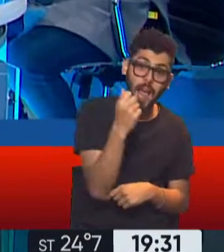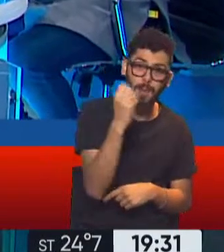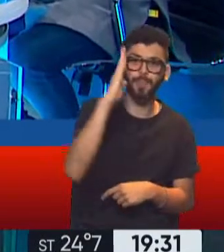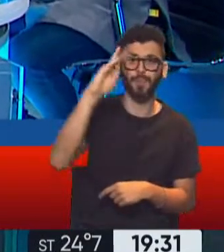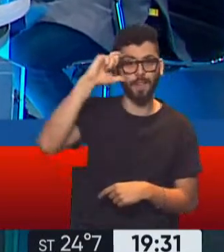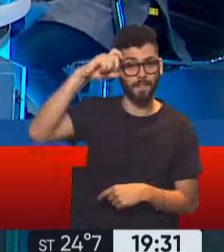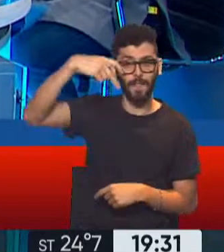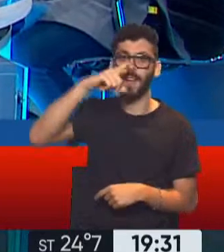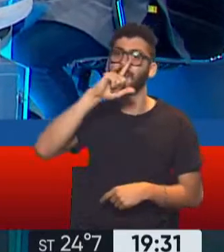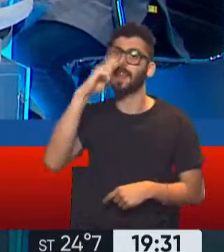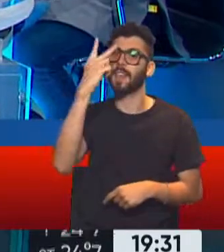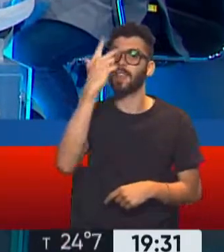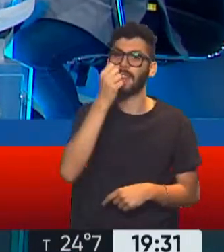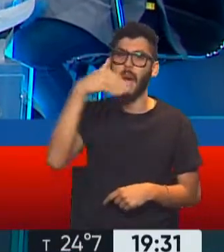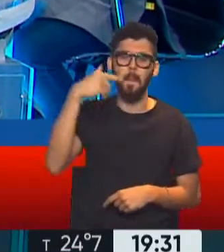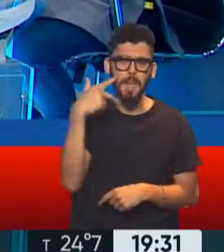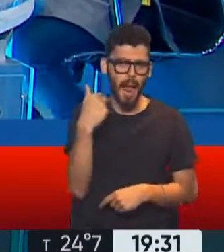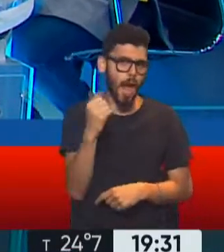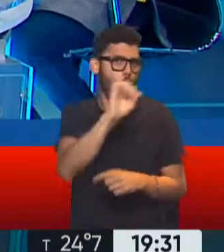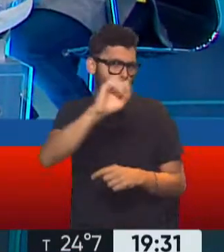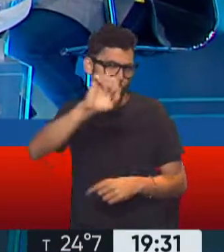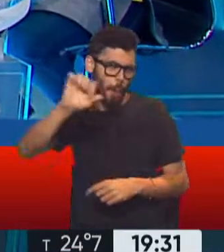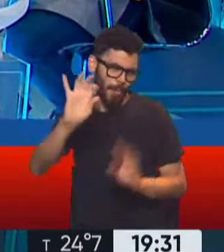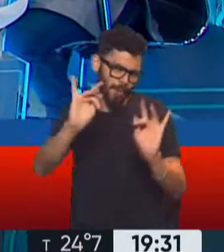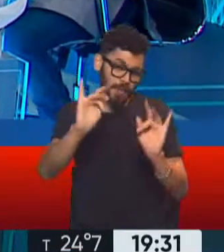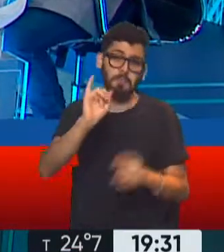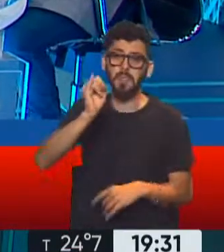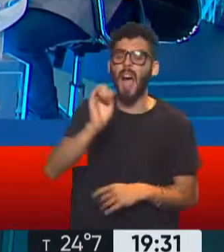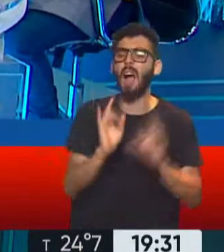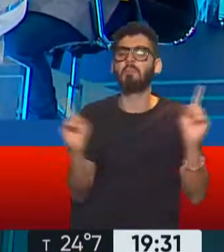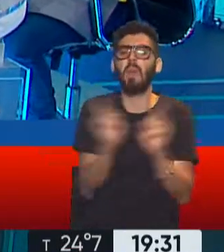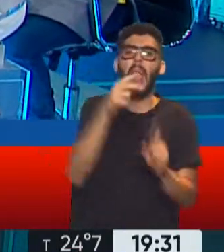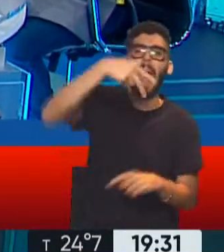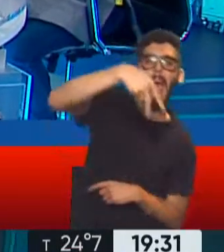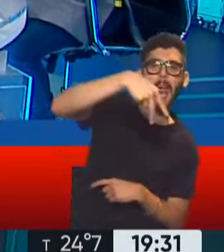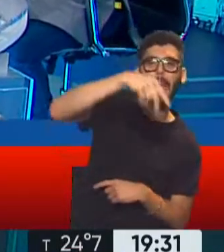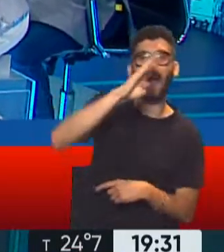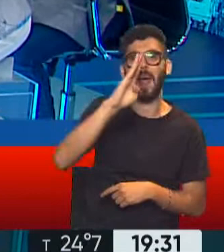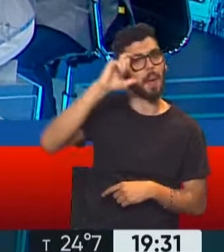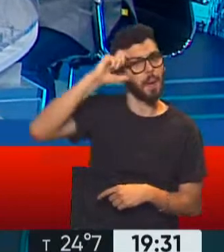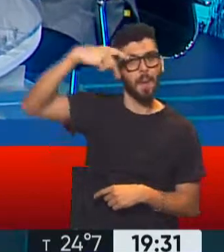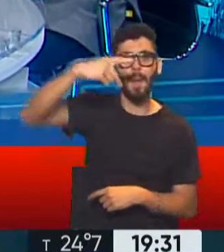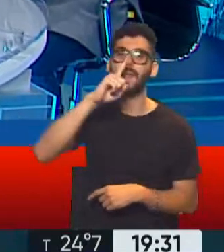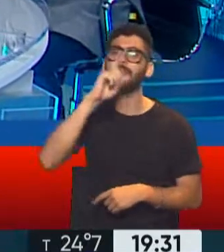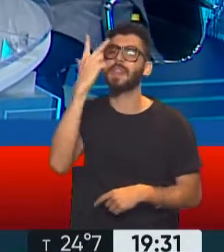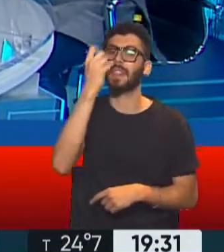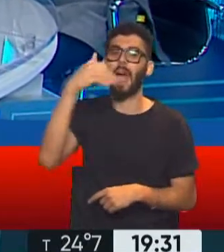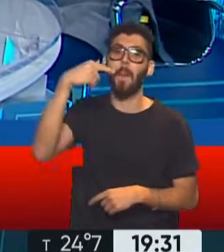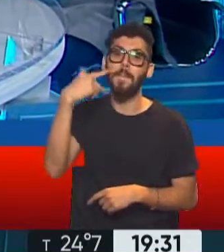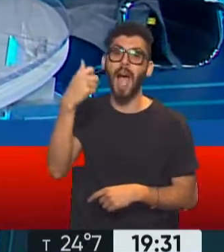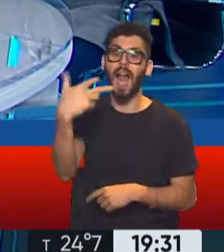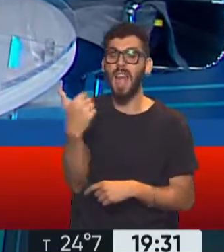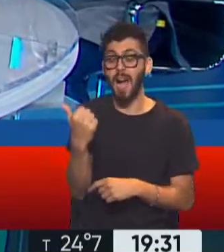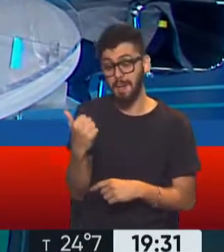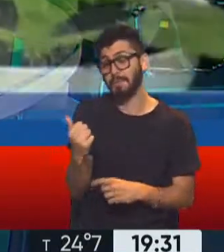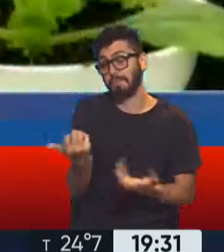Correcto. Es difícil el nombre, pero sí. Si es buena. N-ventamiana, le dicen los muchachos. Claro, ya la conocen. Es para cortarla. Seguro. Pero